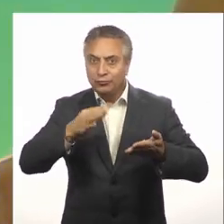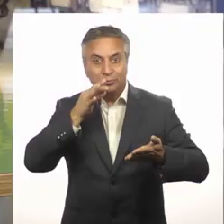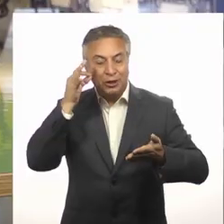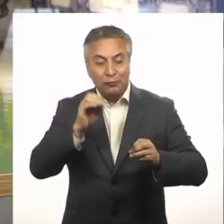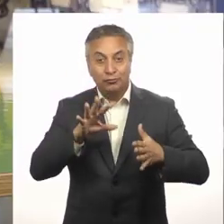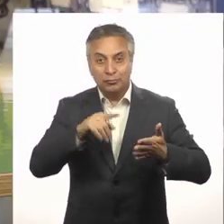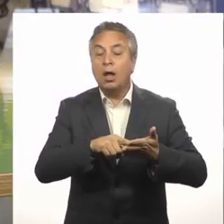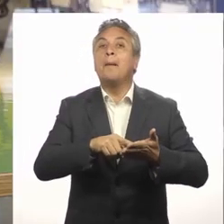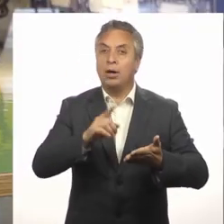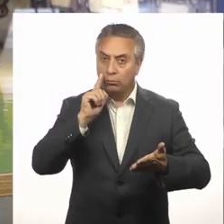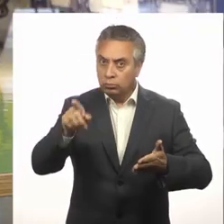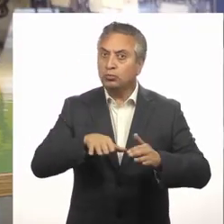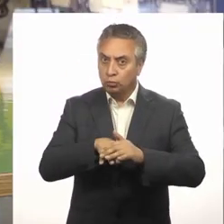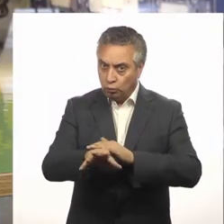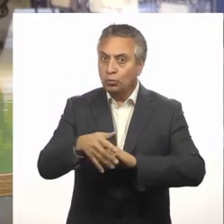guantes